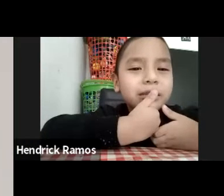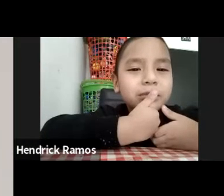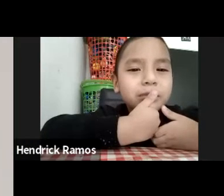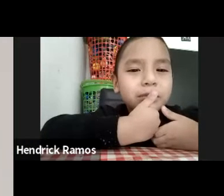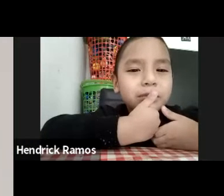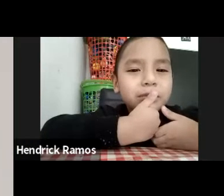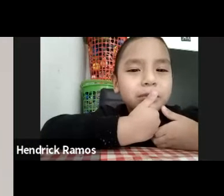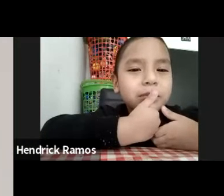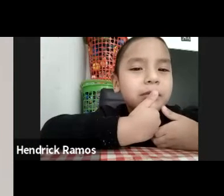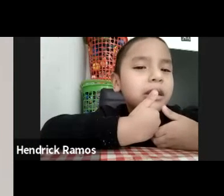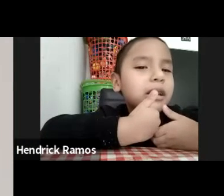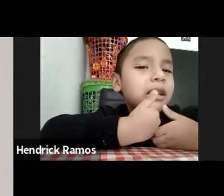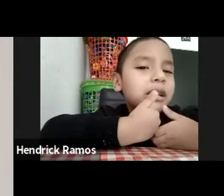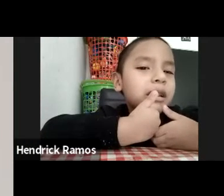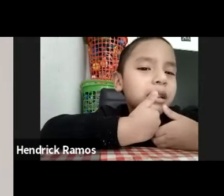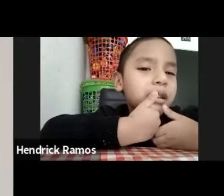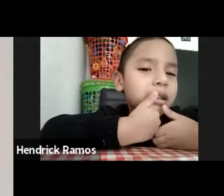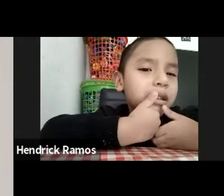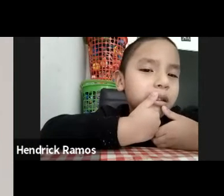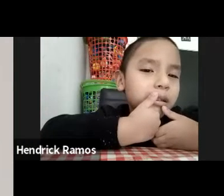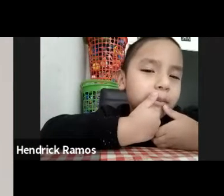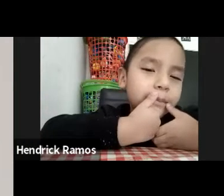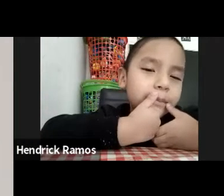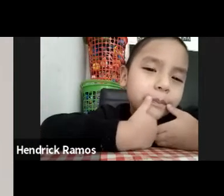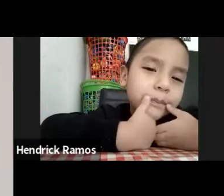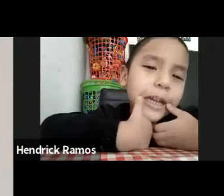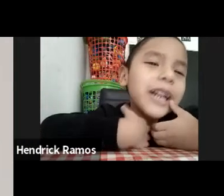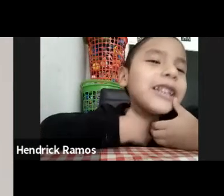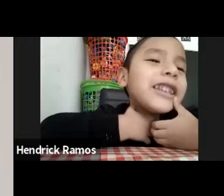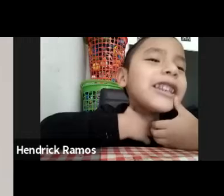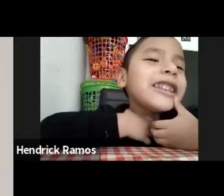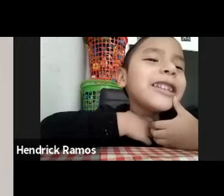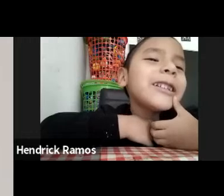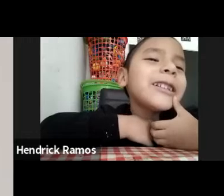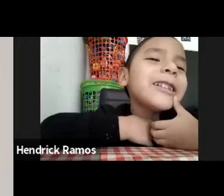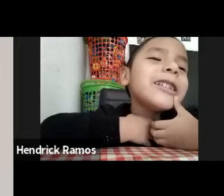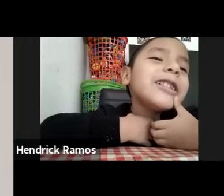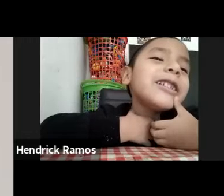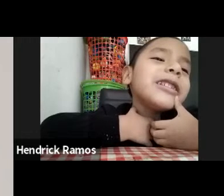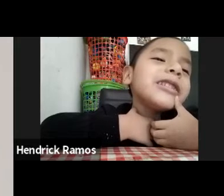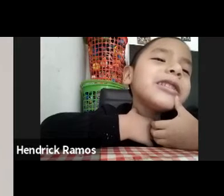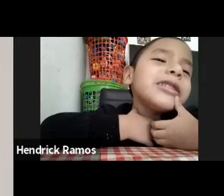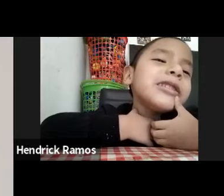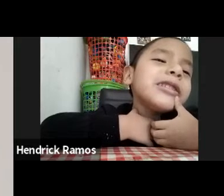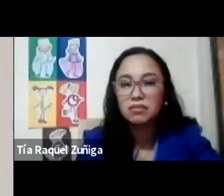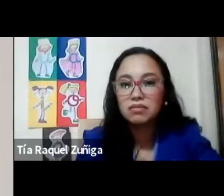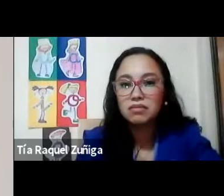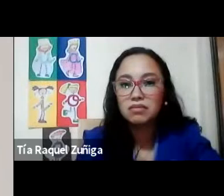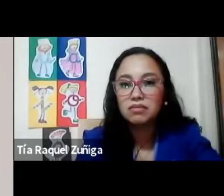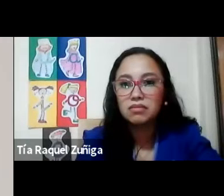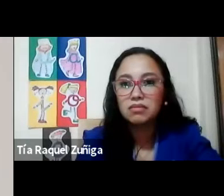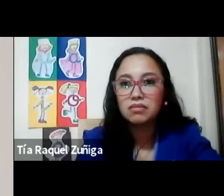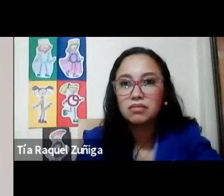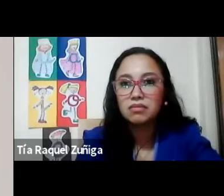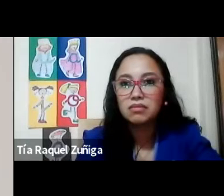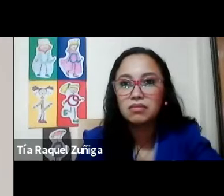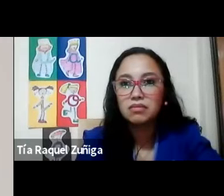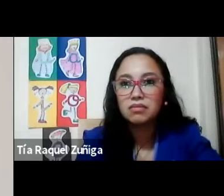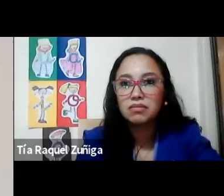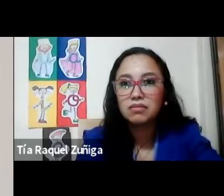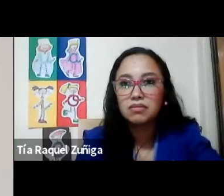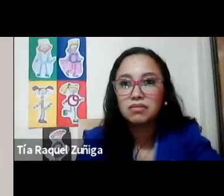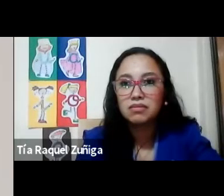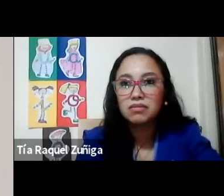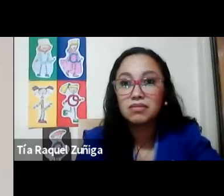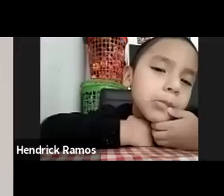Miércoles. ¿Y después qué sigue? Ay, te...